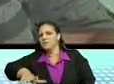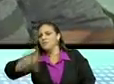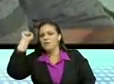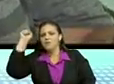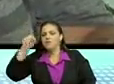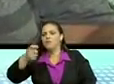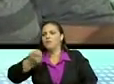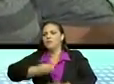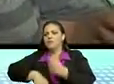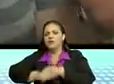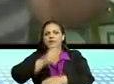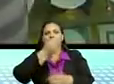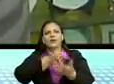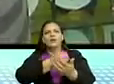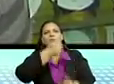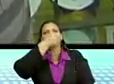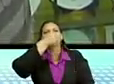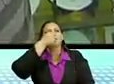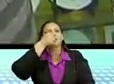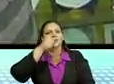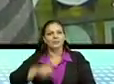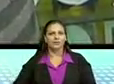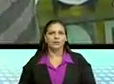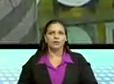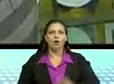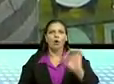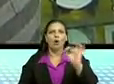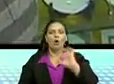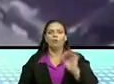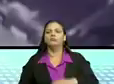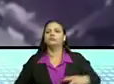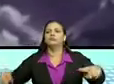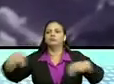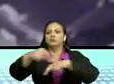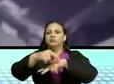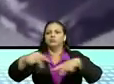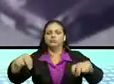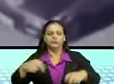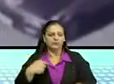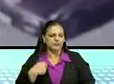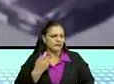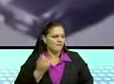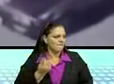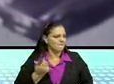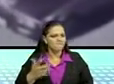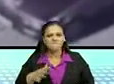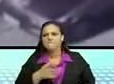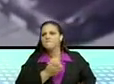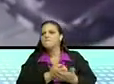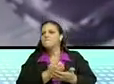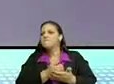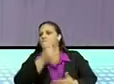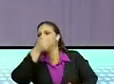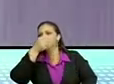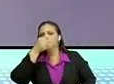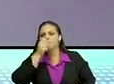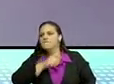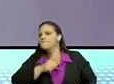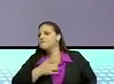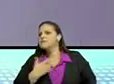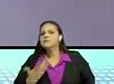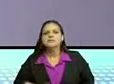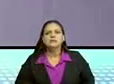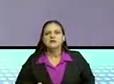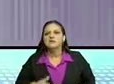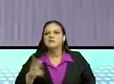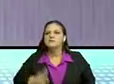círculo vicioso. Así es. Un círculo vicioso y los moradores están muy molestos y están muy decididos a tomar las armas por sus